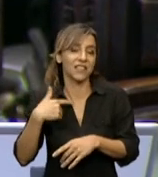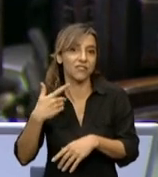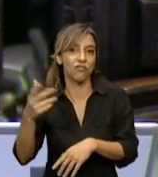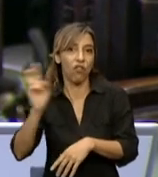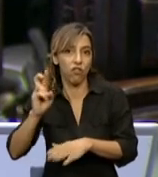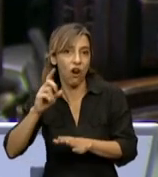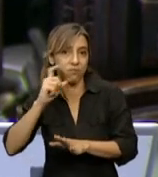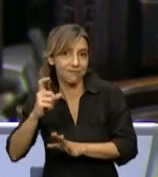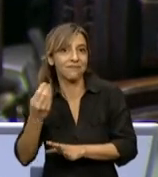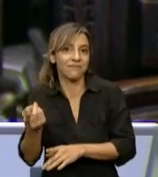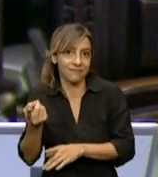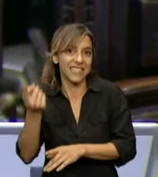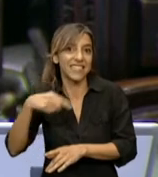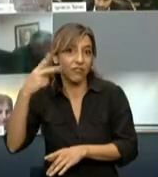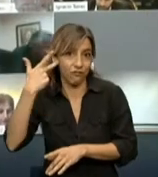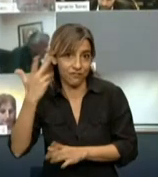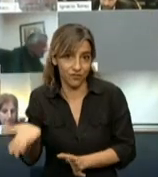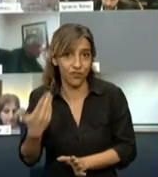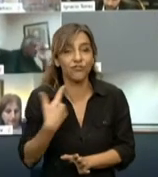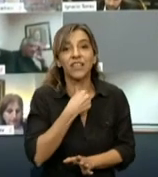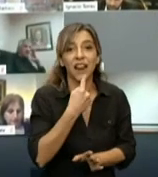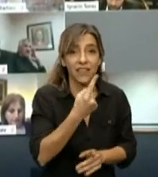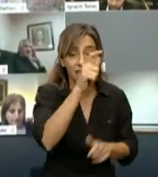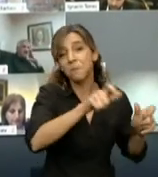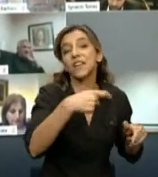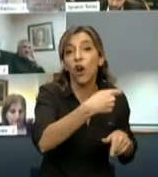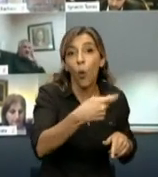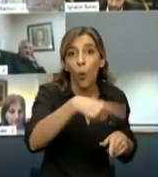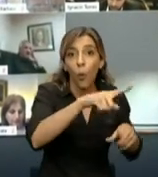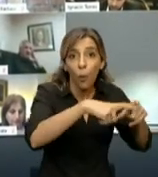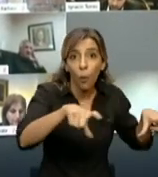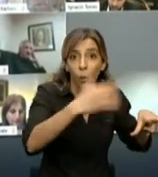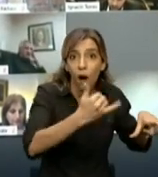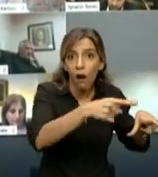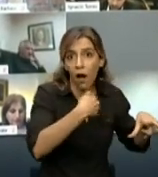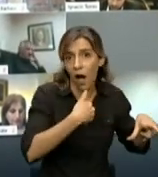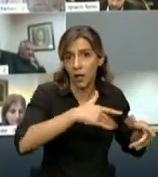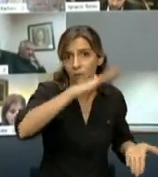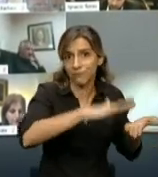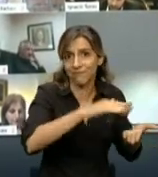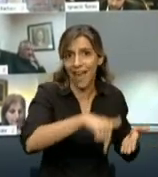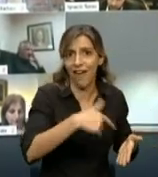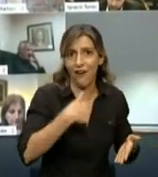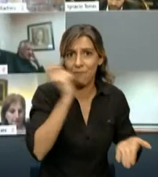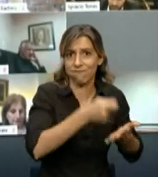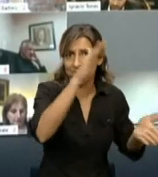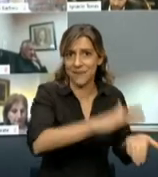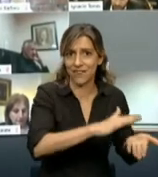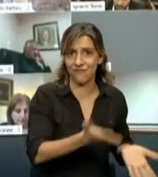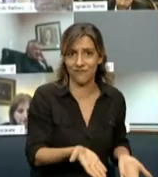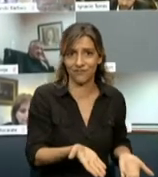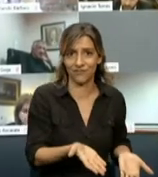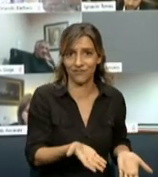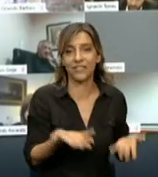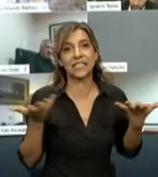una pérdida fuerte que tienen los jubilados en su patrimonio a partir de la reestructuración de la deuda. Entonces, esto